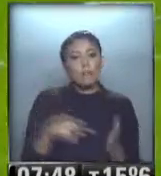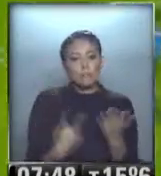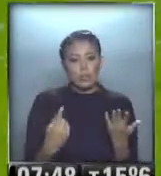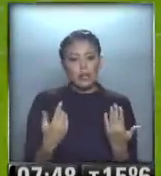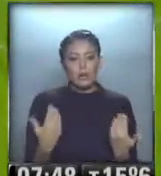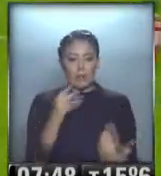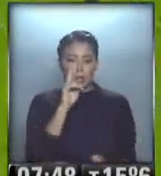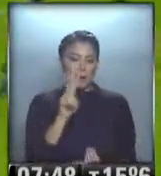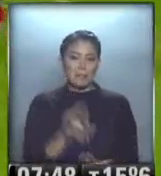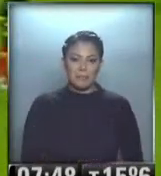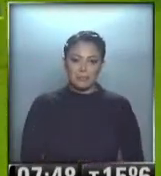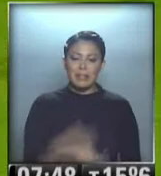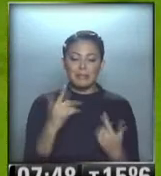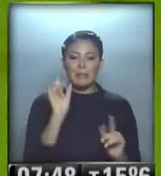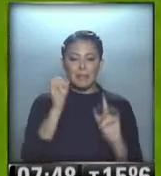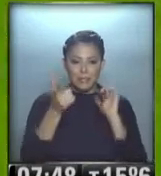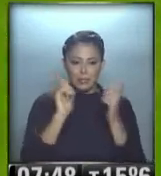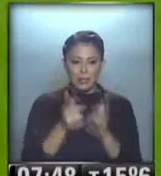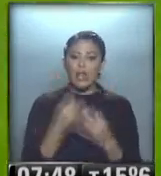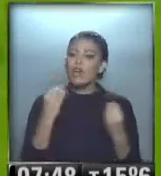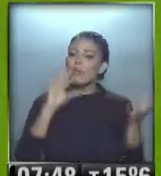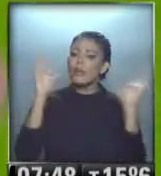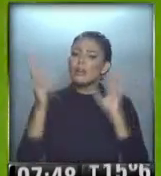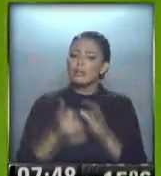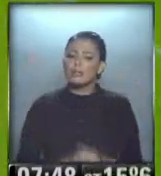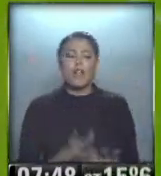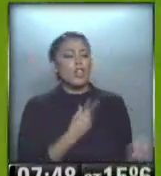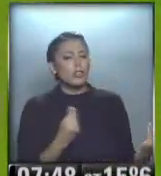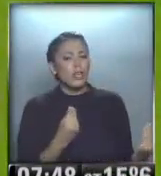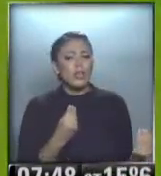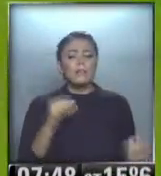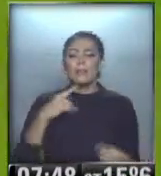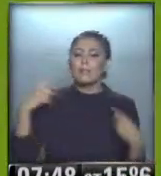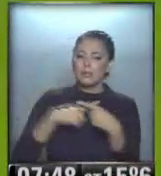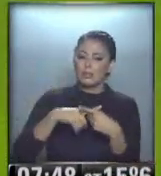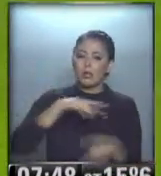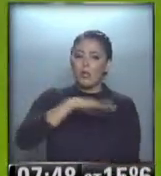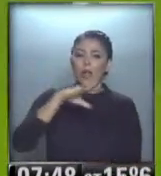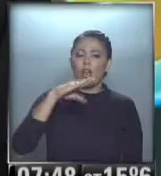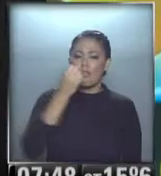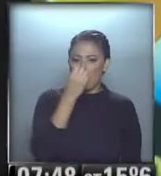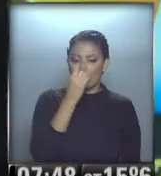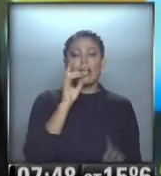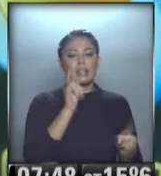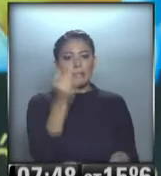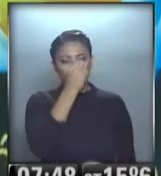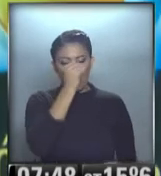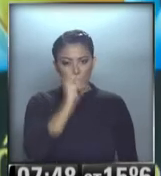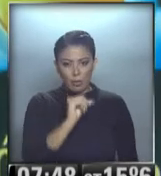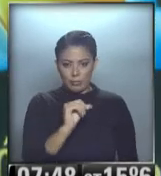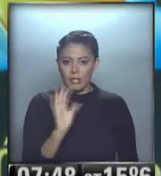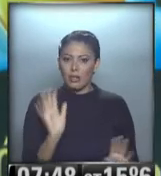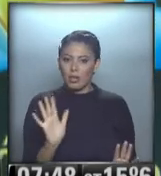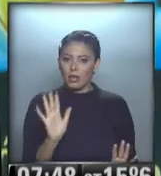uno lo puede disfrutar igualmente. ¿Cómo va a estar? ¿En dónde es el partido? El partido en el Bajo Flores. También, fin de semana